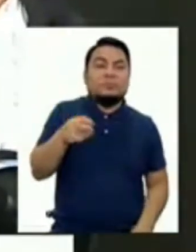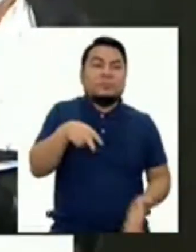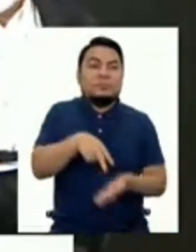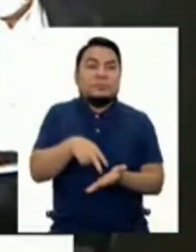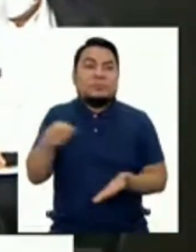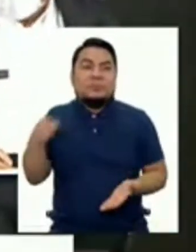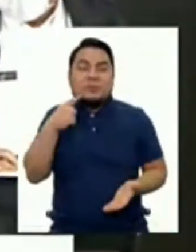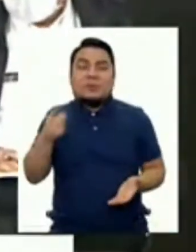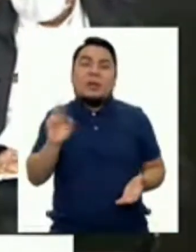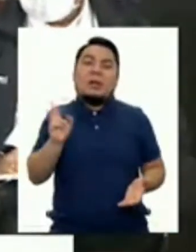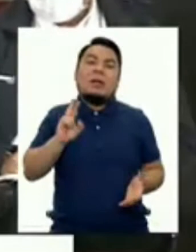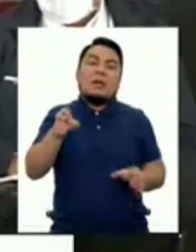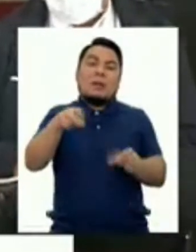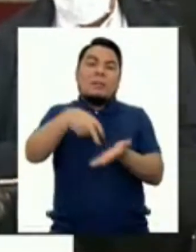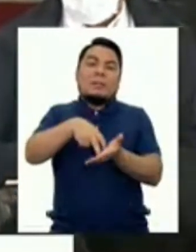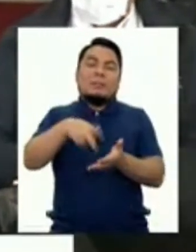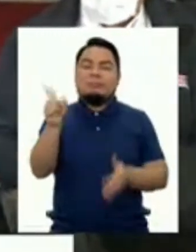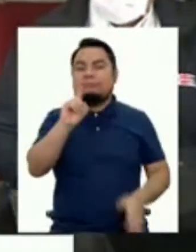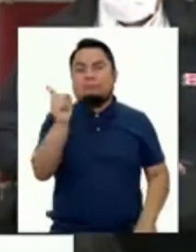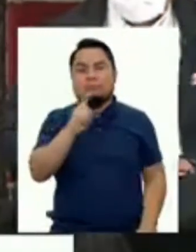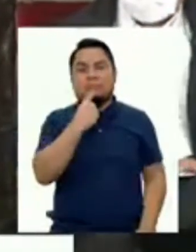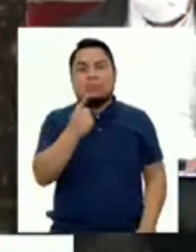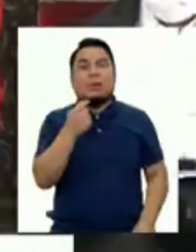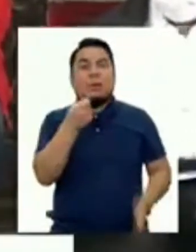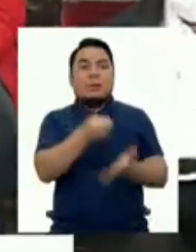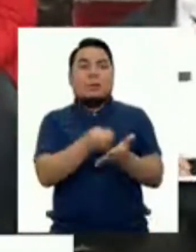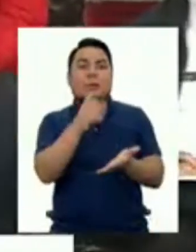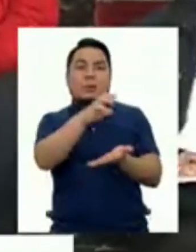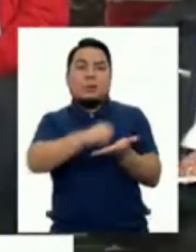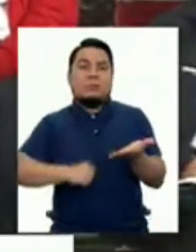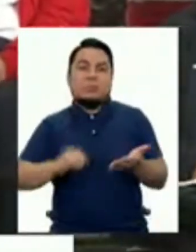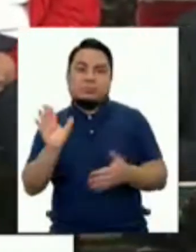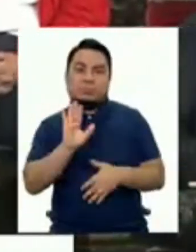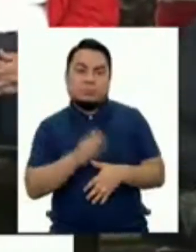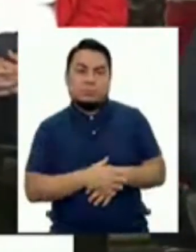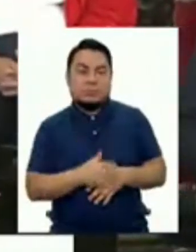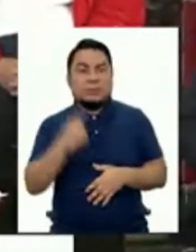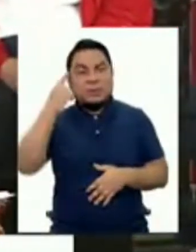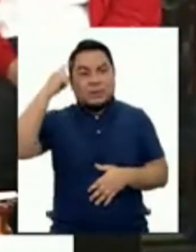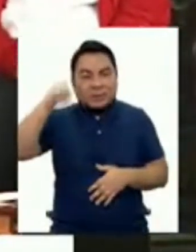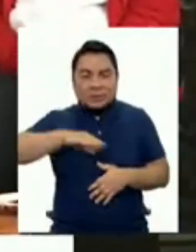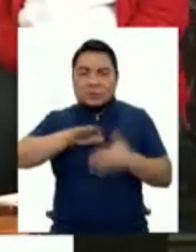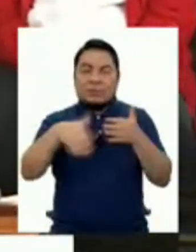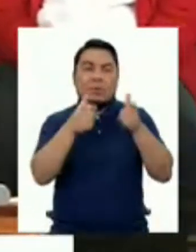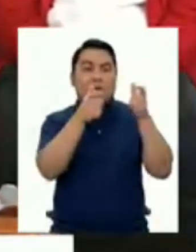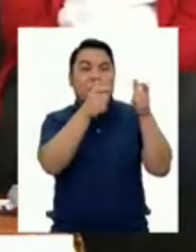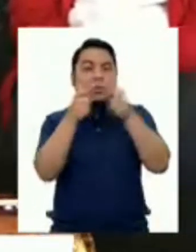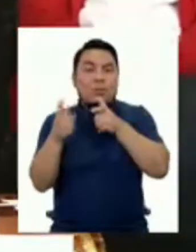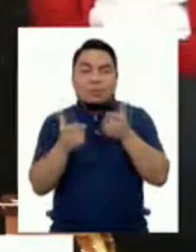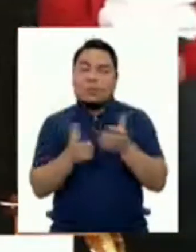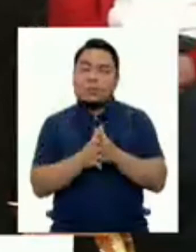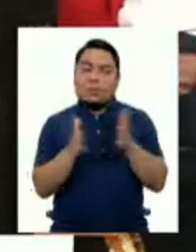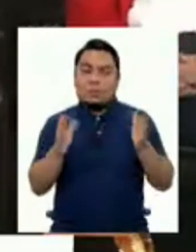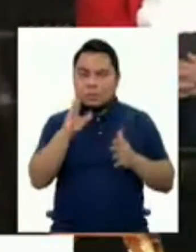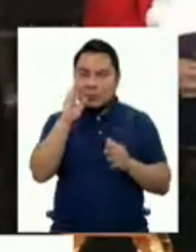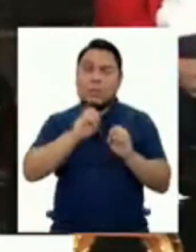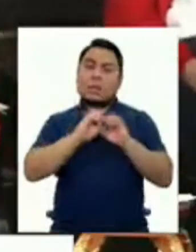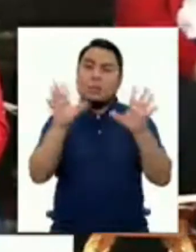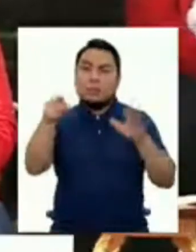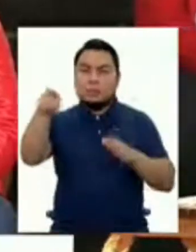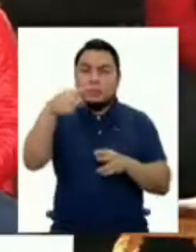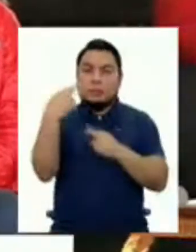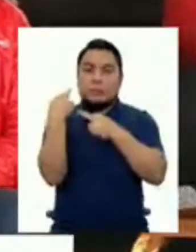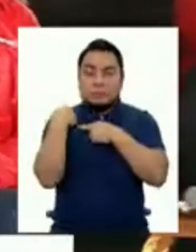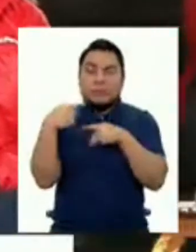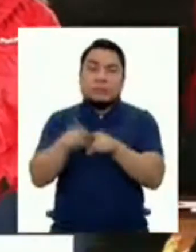quiere decir que está incumpliendo. Simplemente se le quita el subsidio. O sea, tiene que haber medidas de control muy, muy claras y